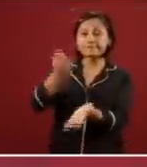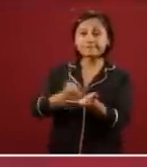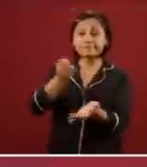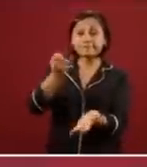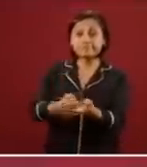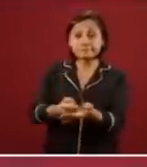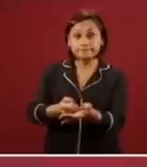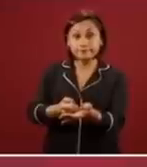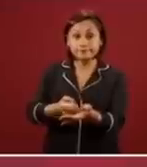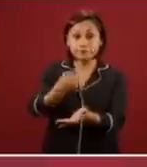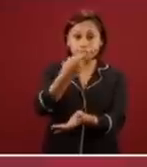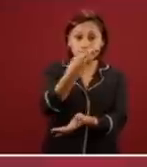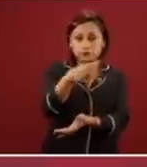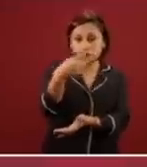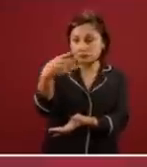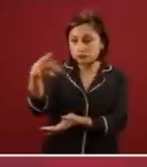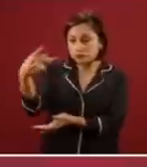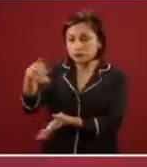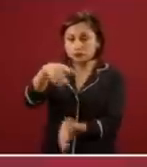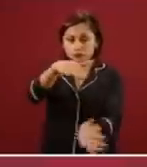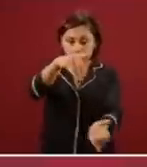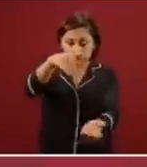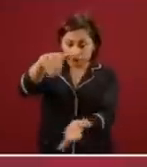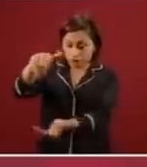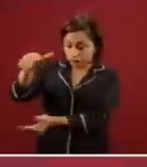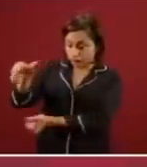sus contribuciones